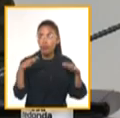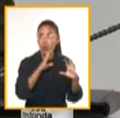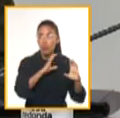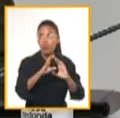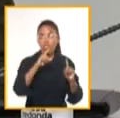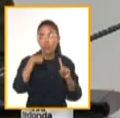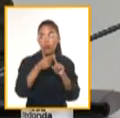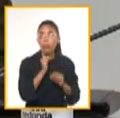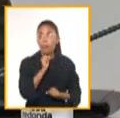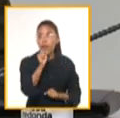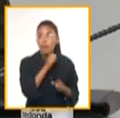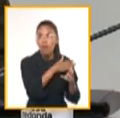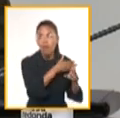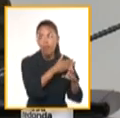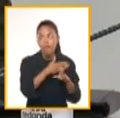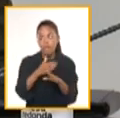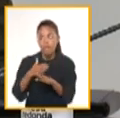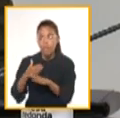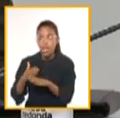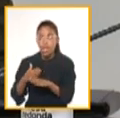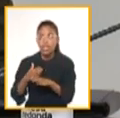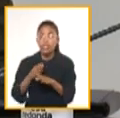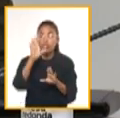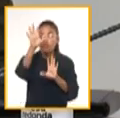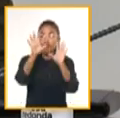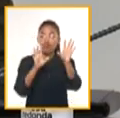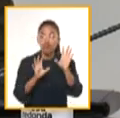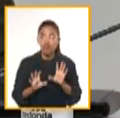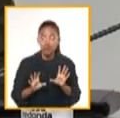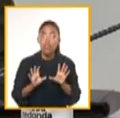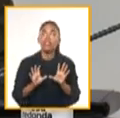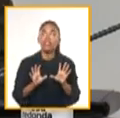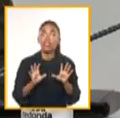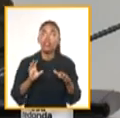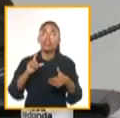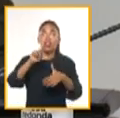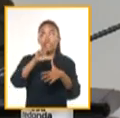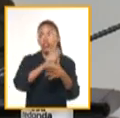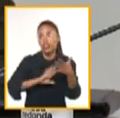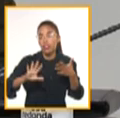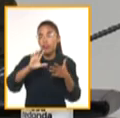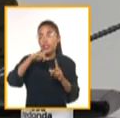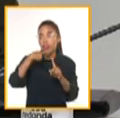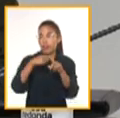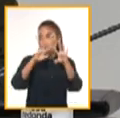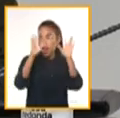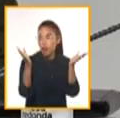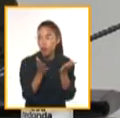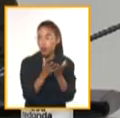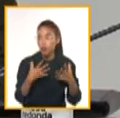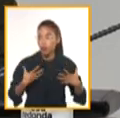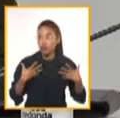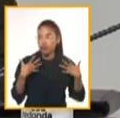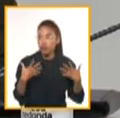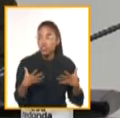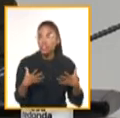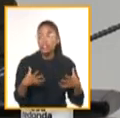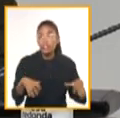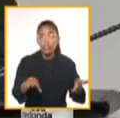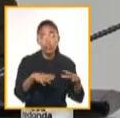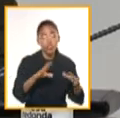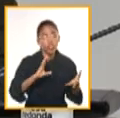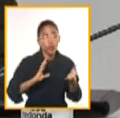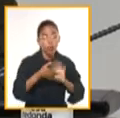periodismo de diversas partes del mundo para concentrar esfuerzos y enfrentar la ola neofascista